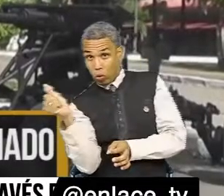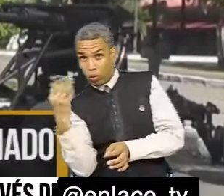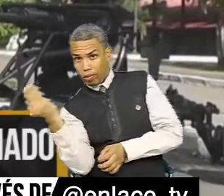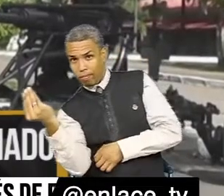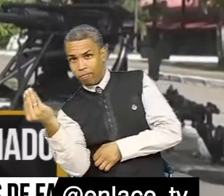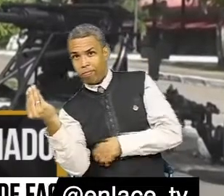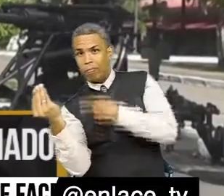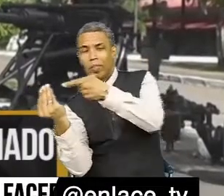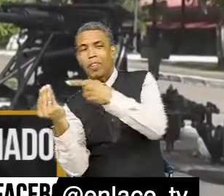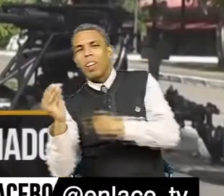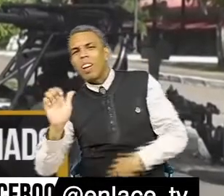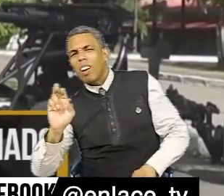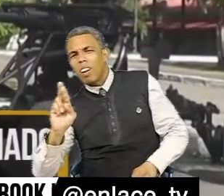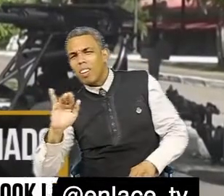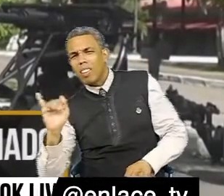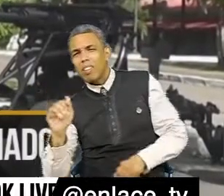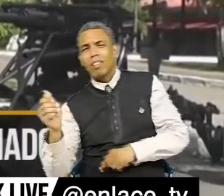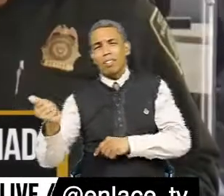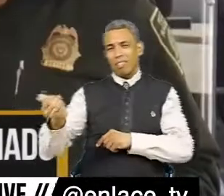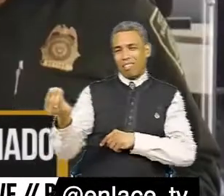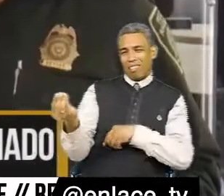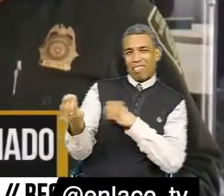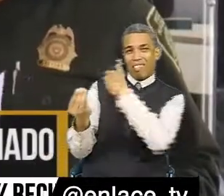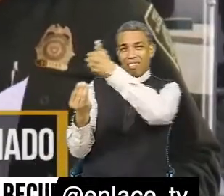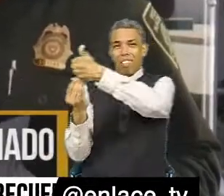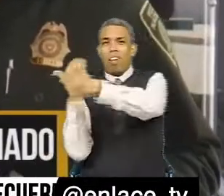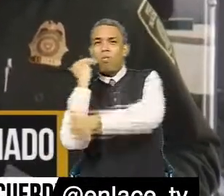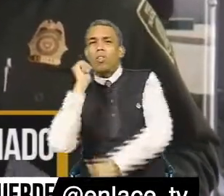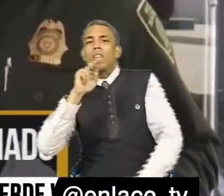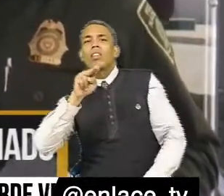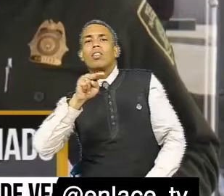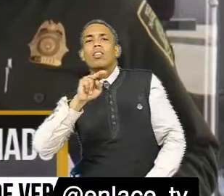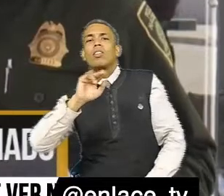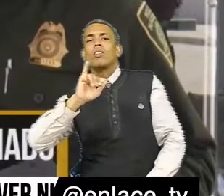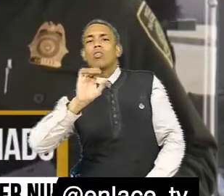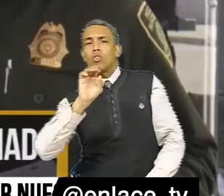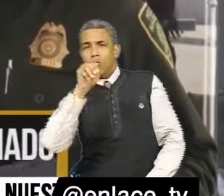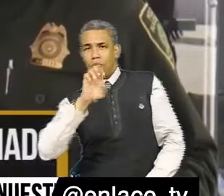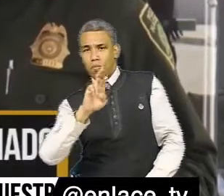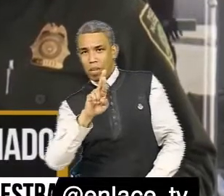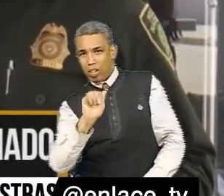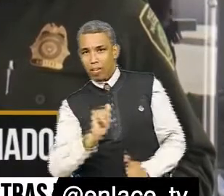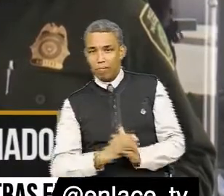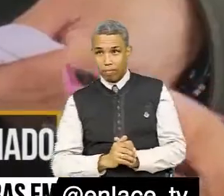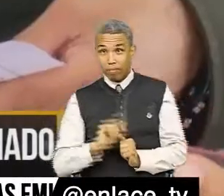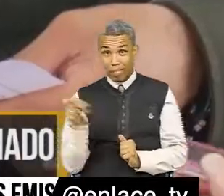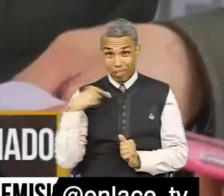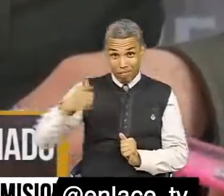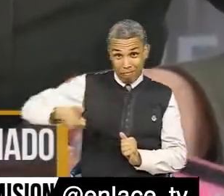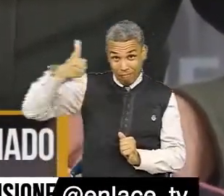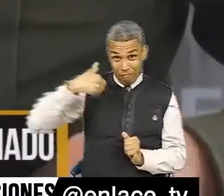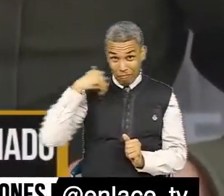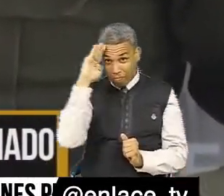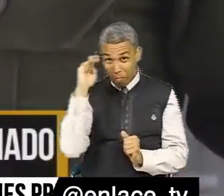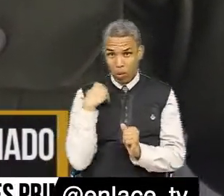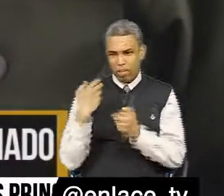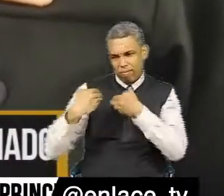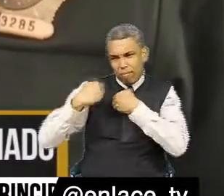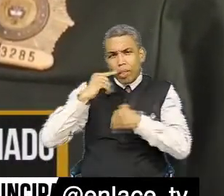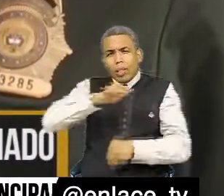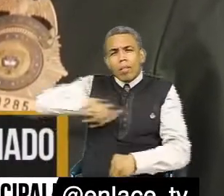cuyo cabecilla es alias xiomara por su parte el mayor javier alvear comandante operativo encargado del departamento de policía magdalena medio